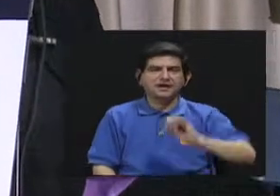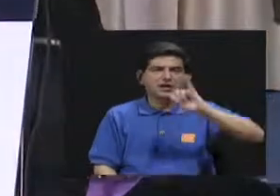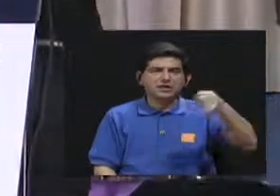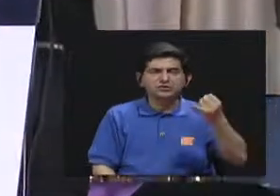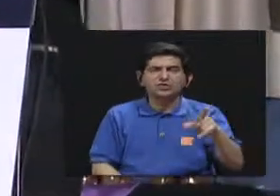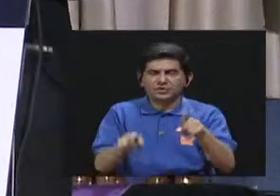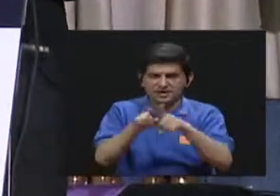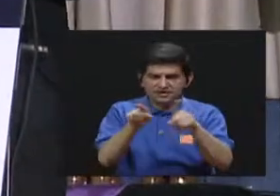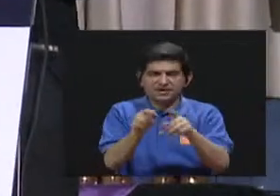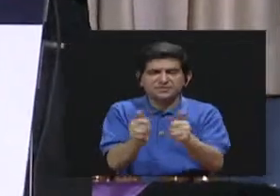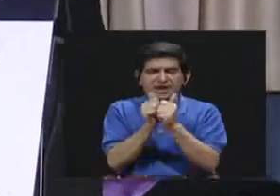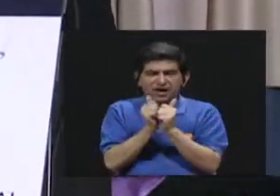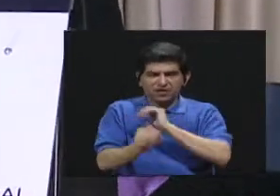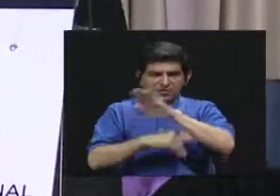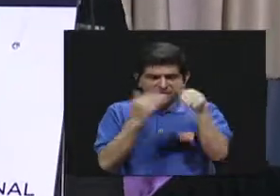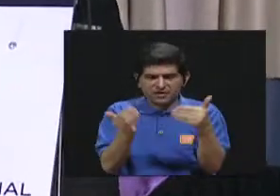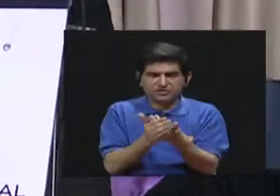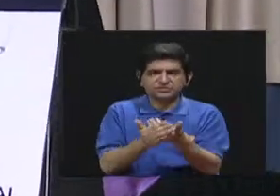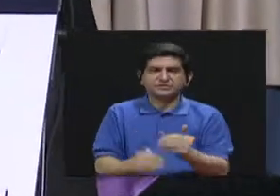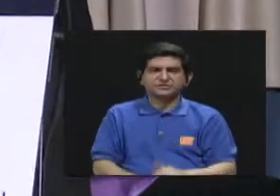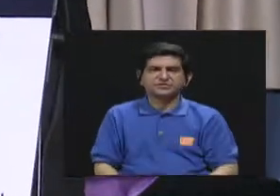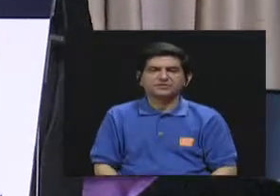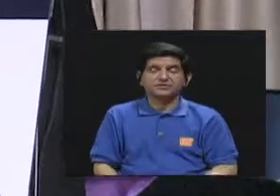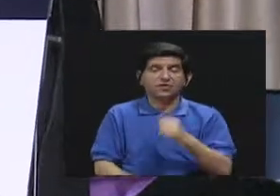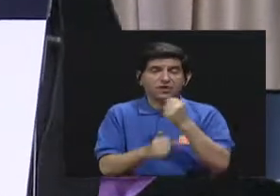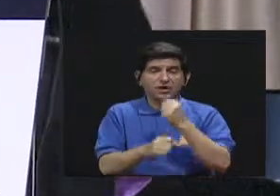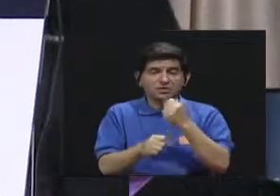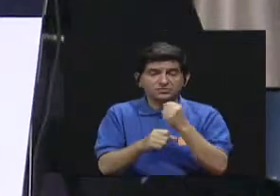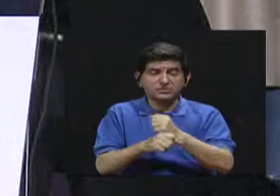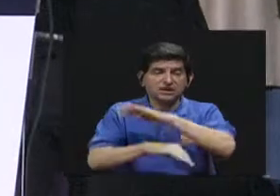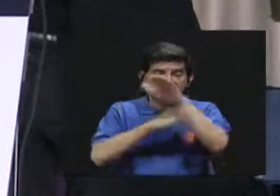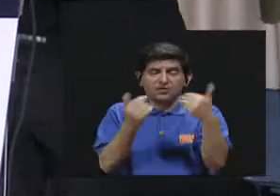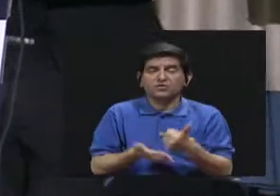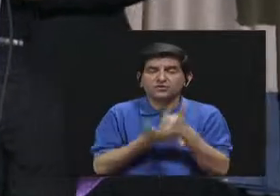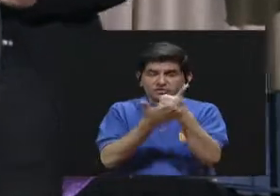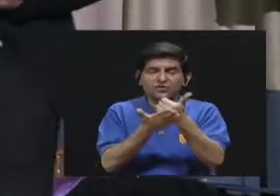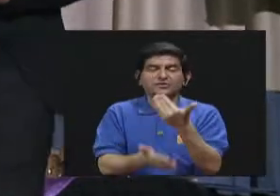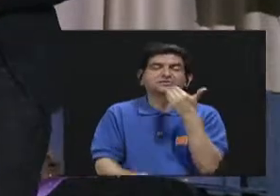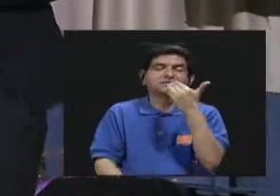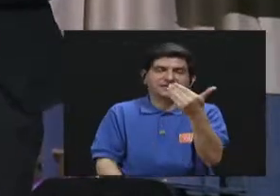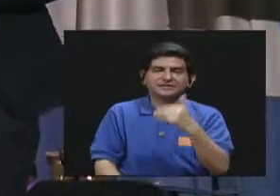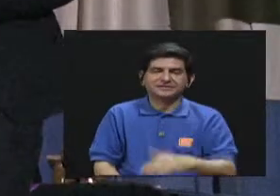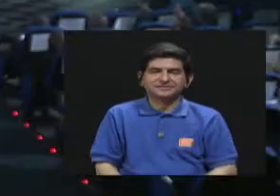nos acompañó en todo esto. Es un trabajo construido entre todos, sí. Muchas gracias.